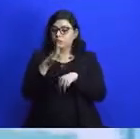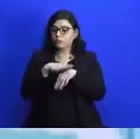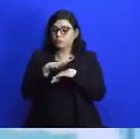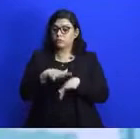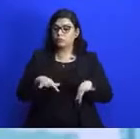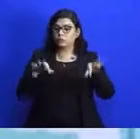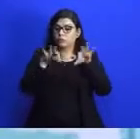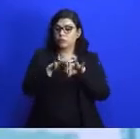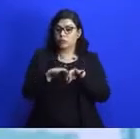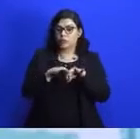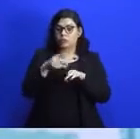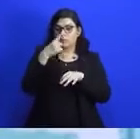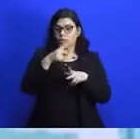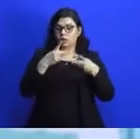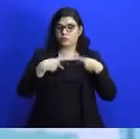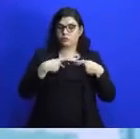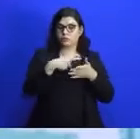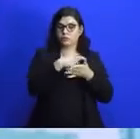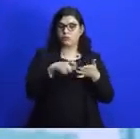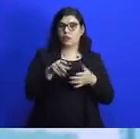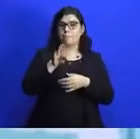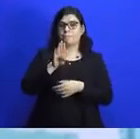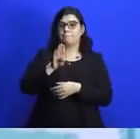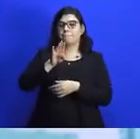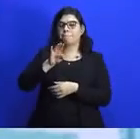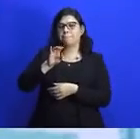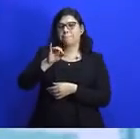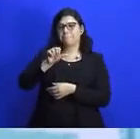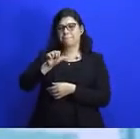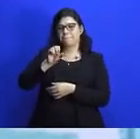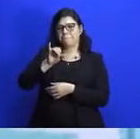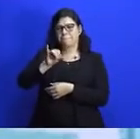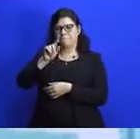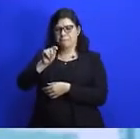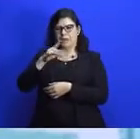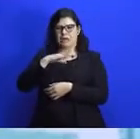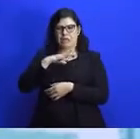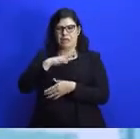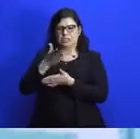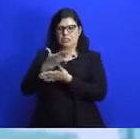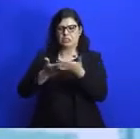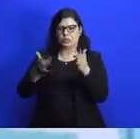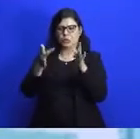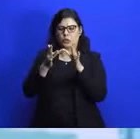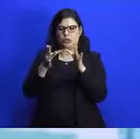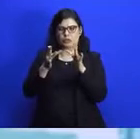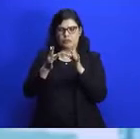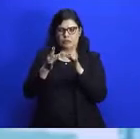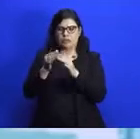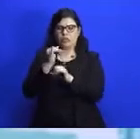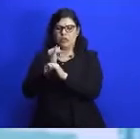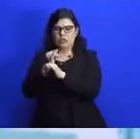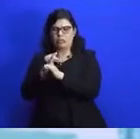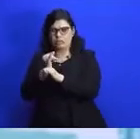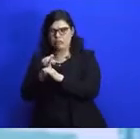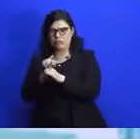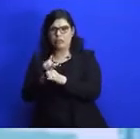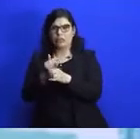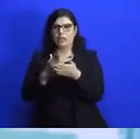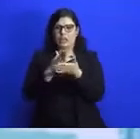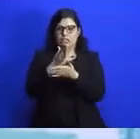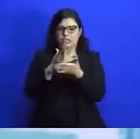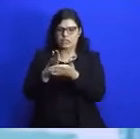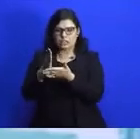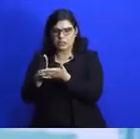de nuestros consumidores. Con Byte, nuestro servicio de conectividad móvil e internet accesible e incluyente,